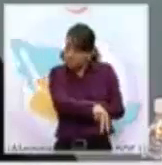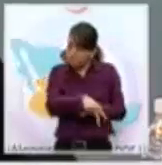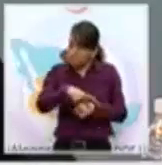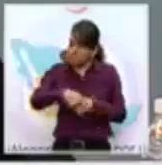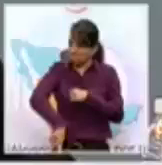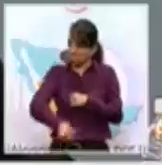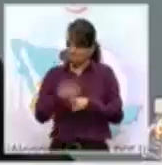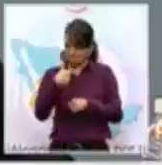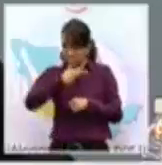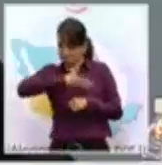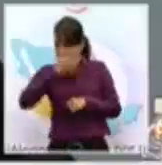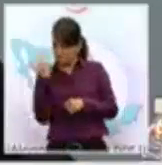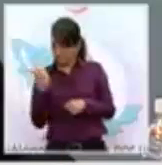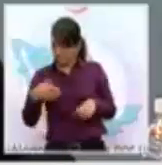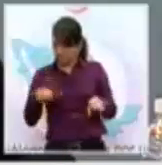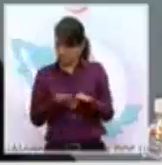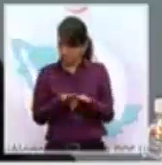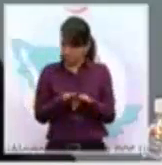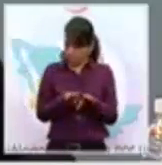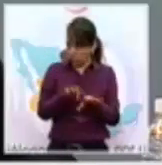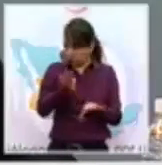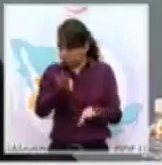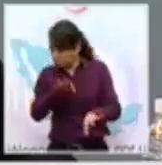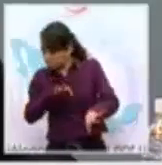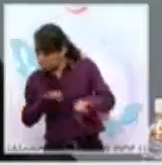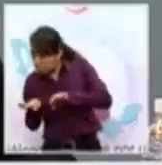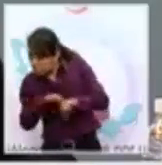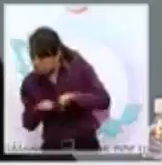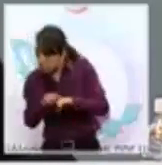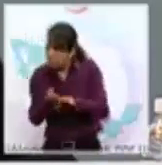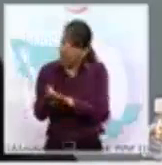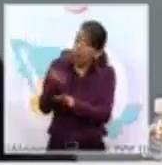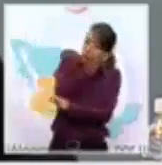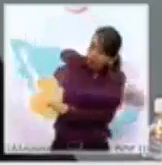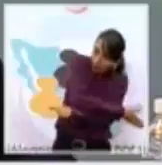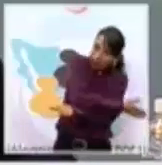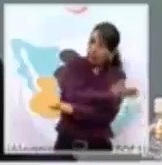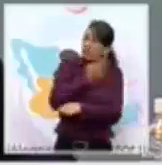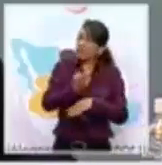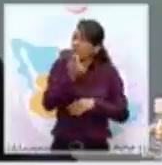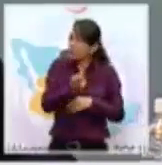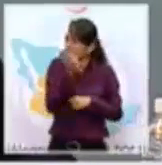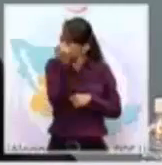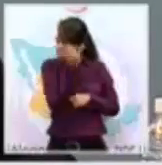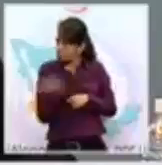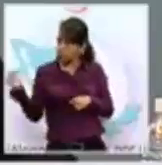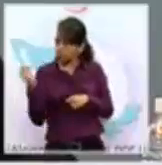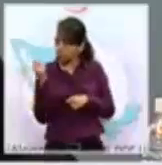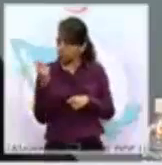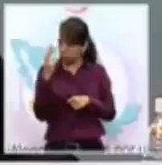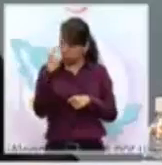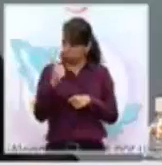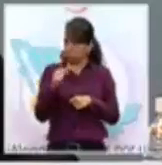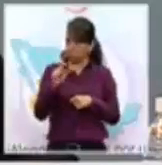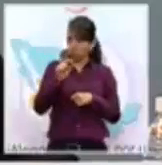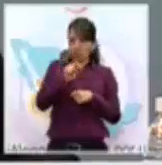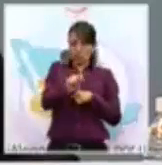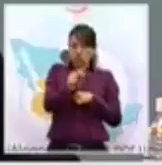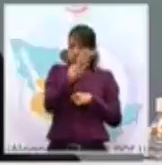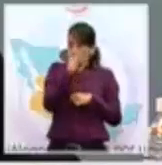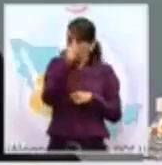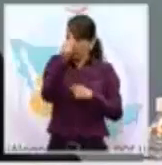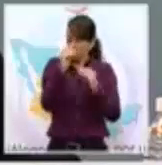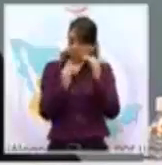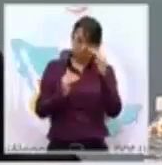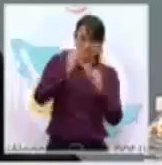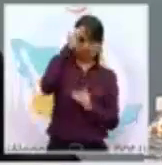Déjenme darles un dato. He estado trabajando, traemos en el CIDE un proyecto grande sobre estudiantes sobresalientes. México tiene 0.6